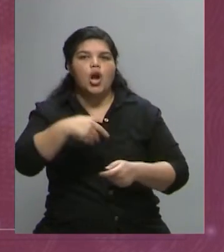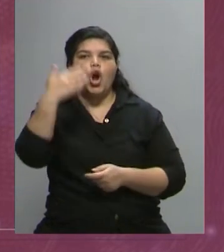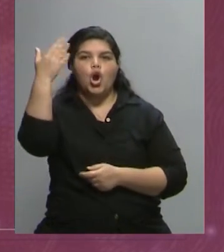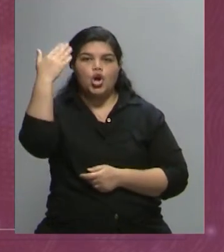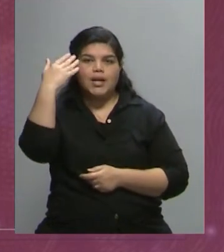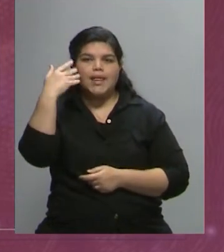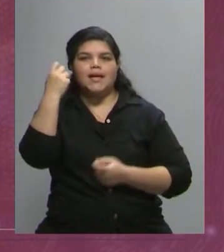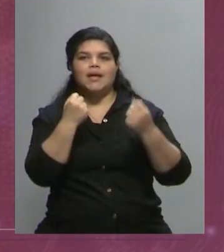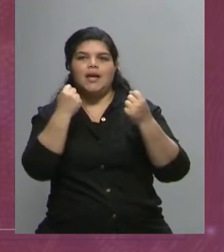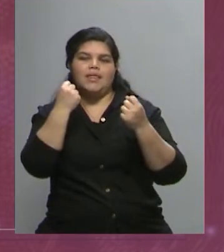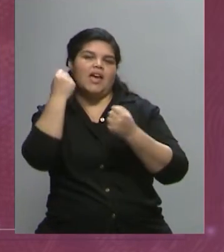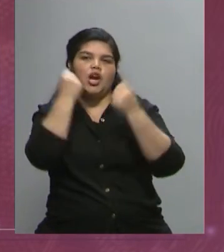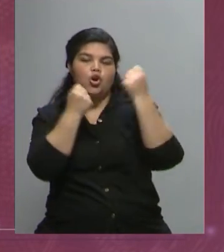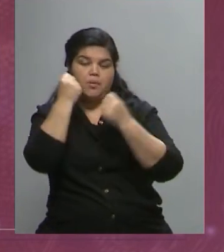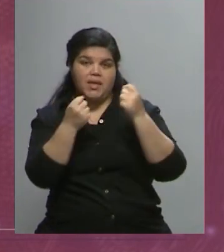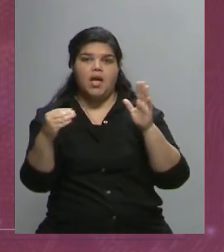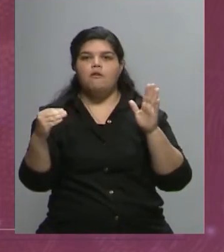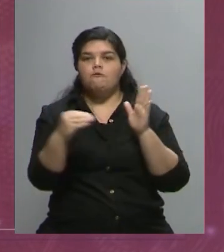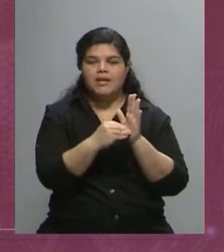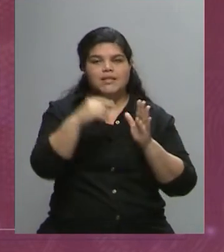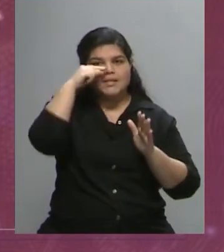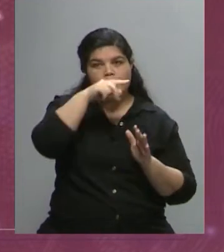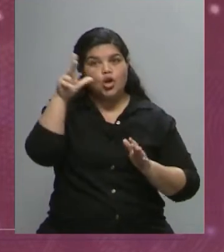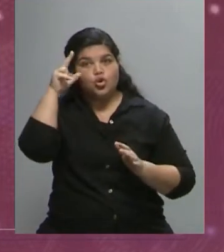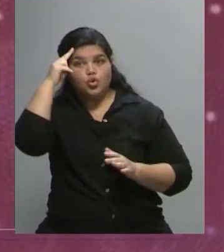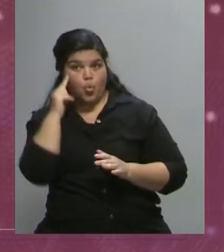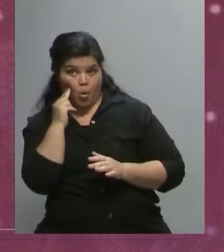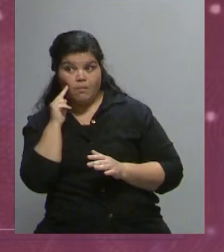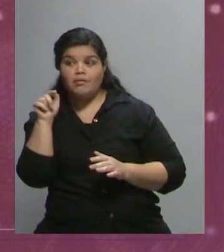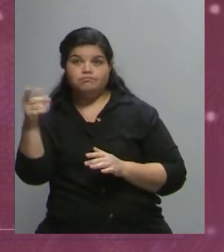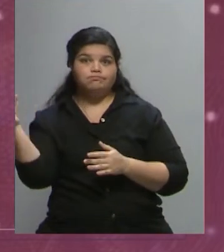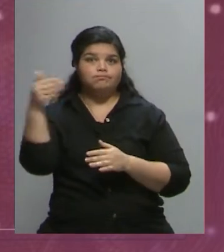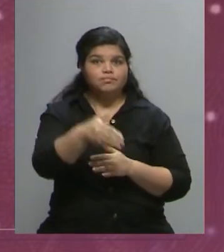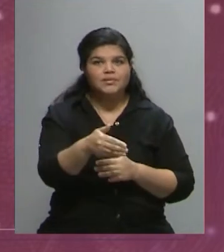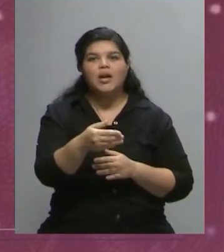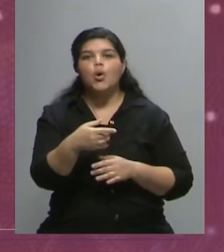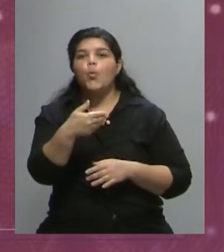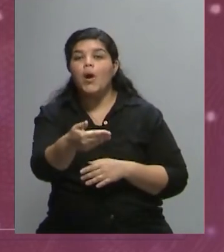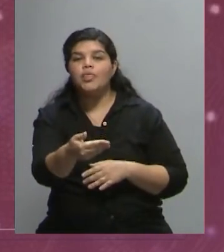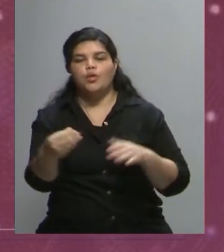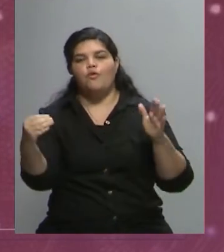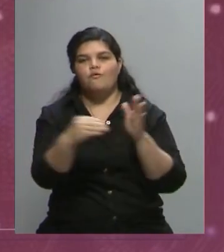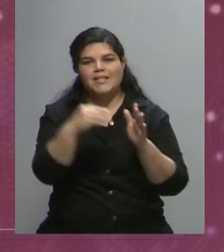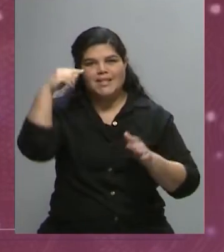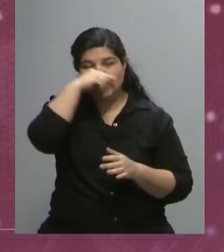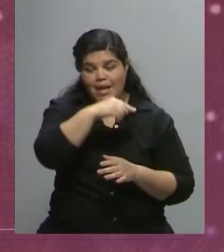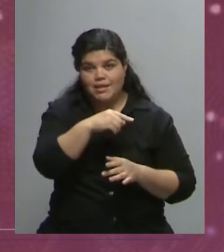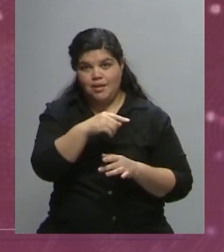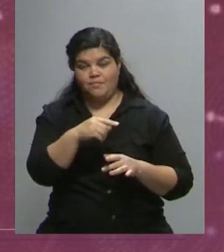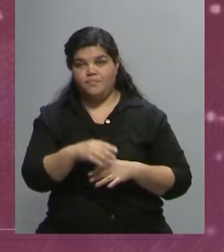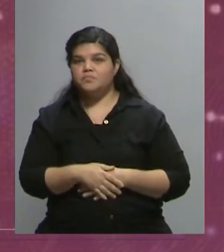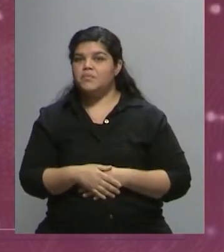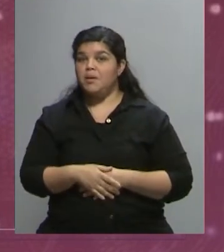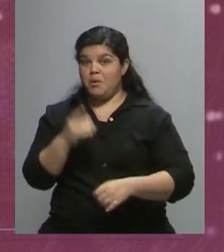van a ser el 7, 8 y 9 en la Facultad de Ciencias Económicas. Bueno, Walter va a estar el 7, así que, bueno, Walter, la invitación. Bienvenido a